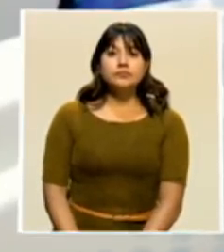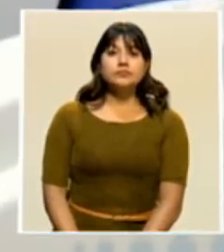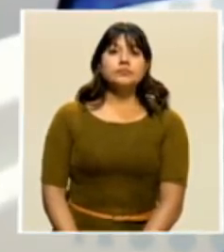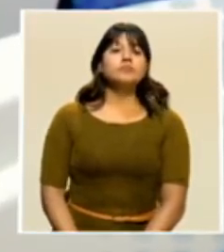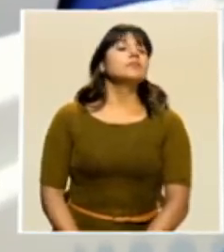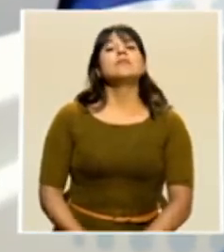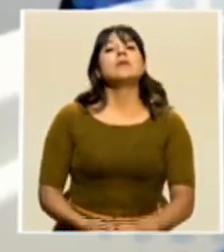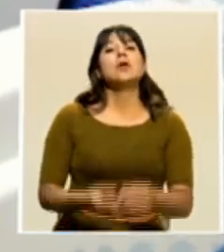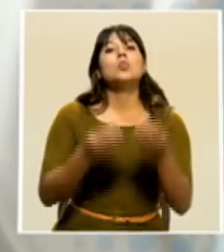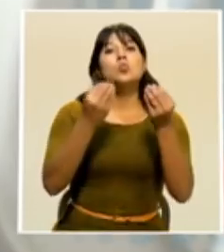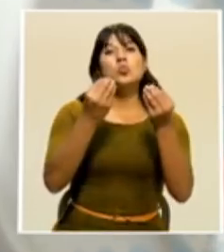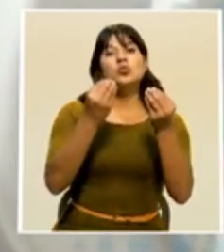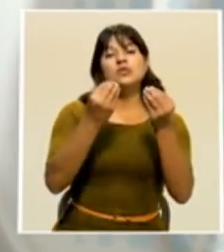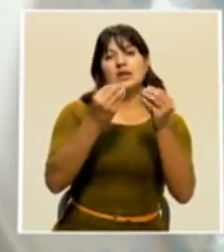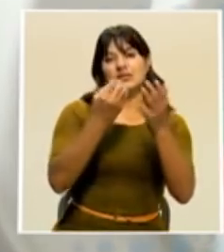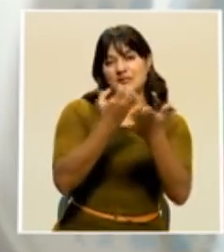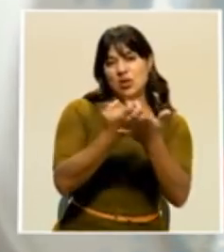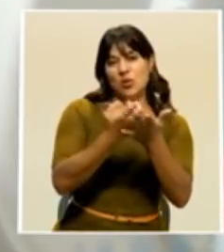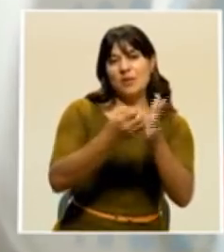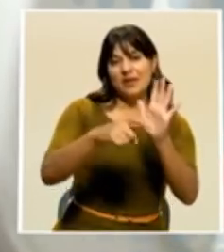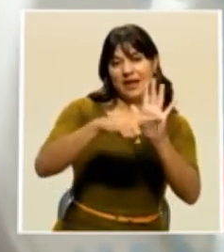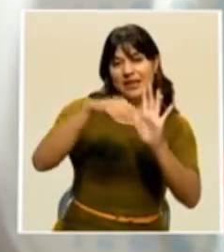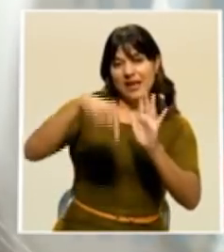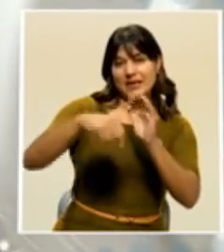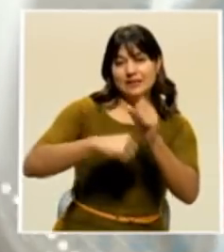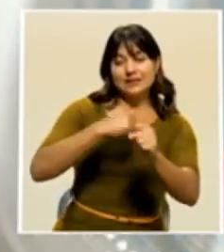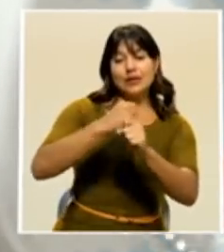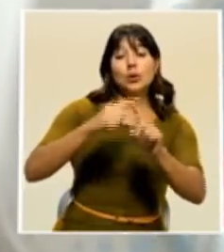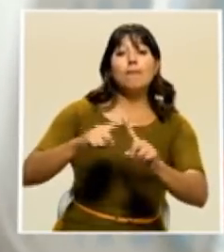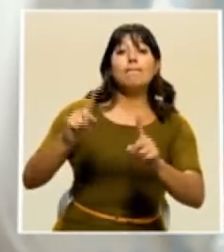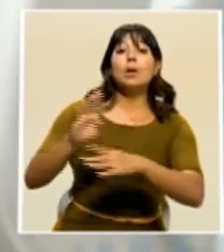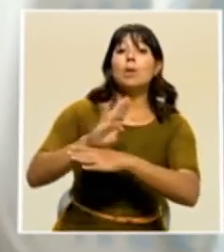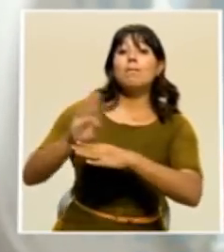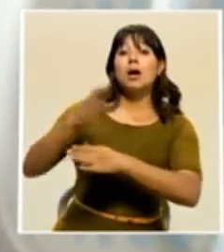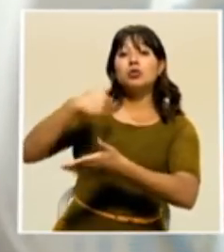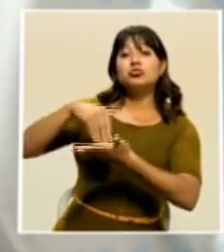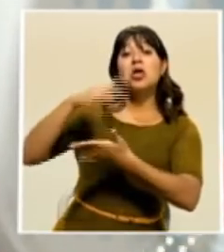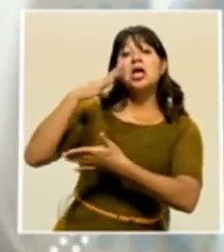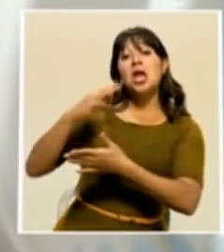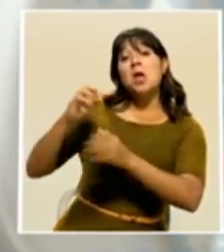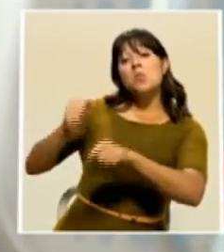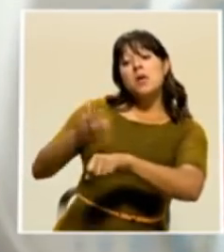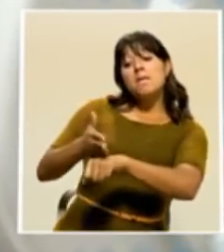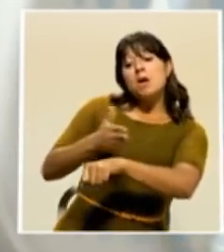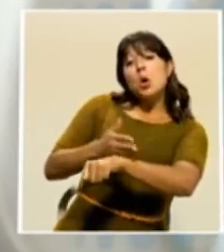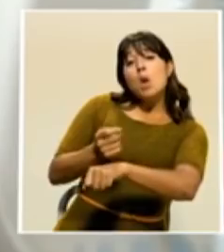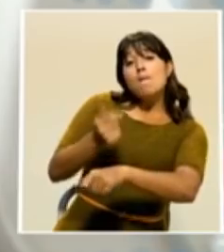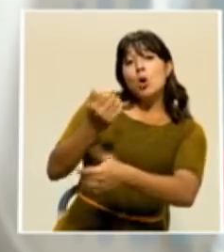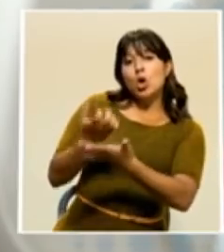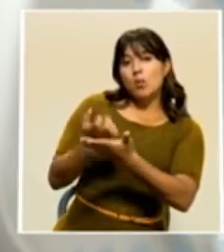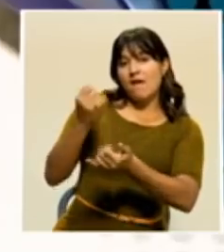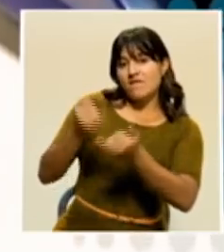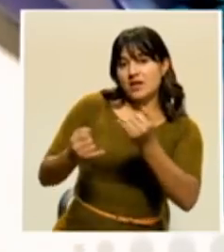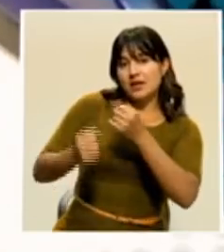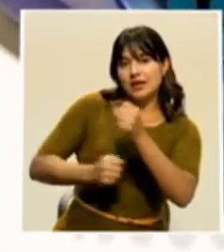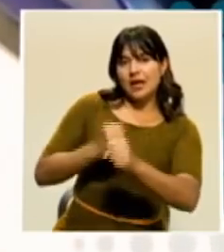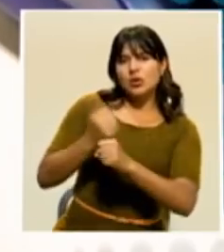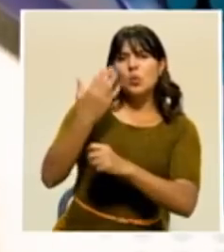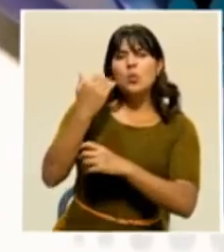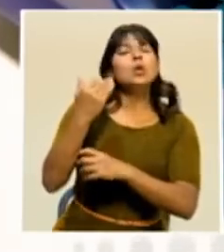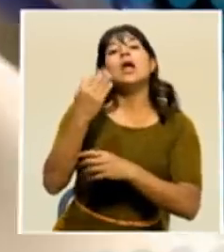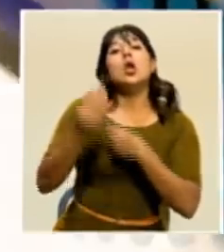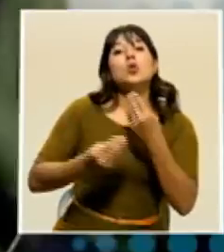Pese a los números negativos de este año, el Banco Central prevé cerrar con una leve mejoría en la economía. Esto debido a la estabilidad en